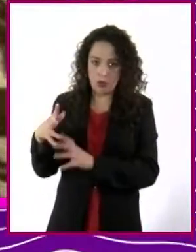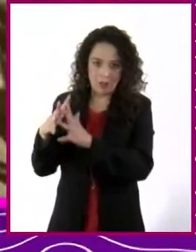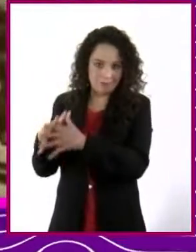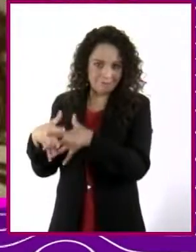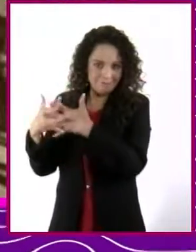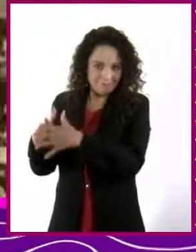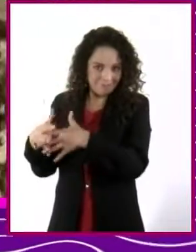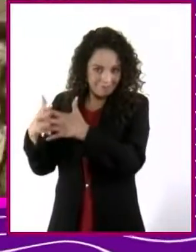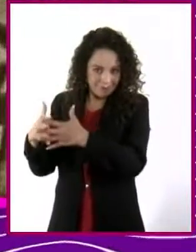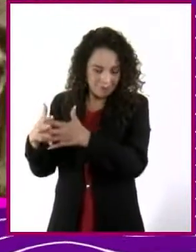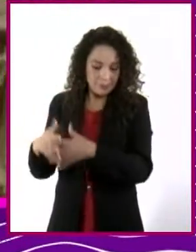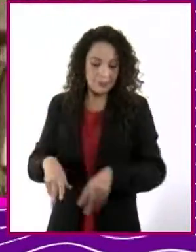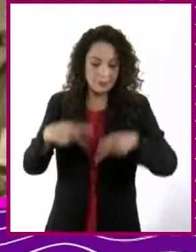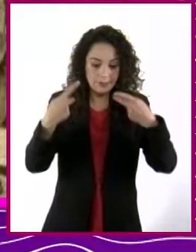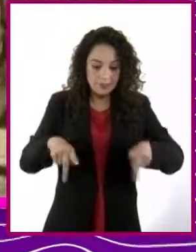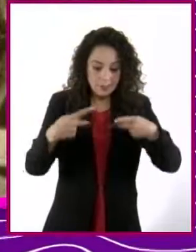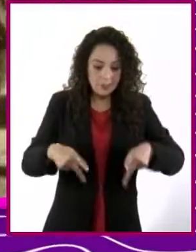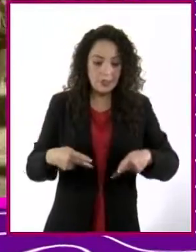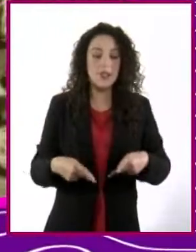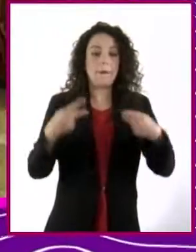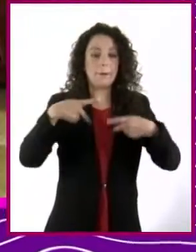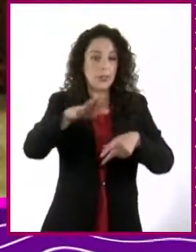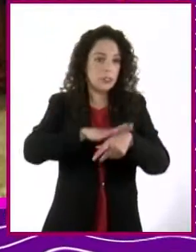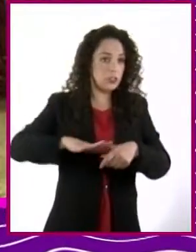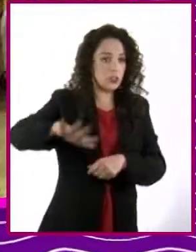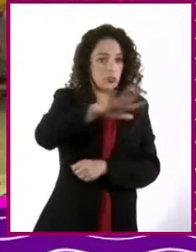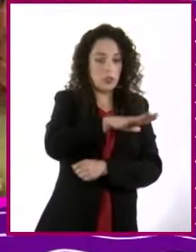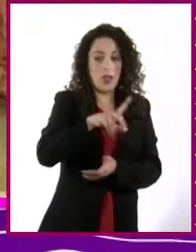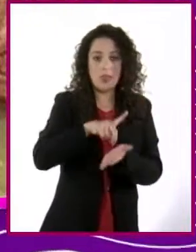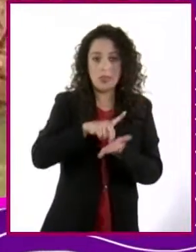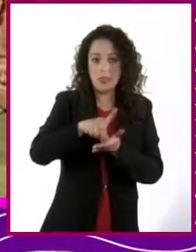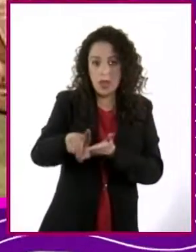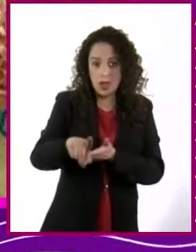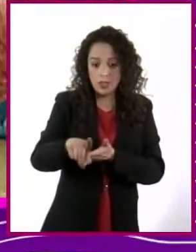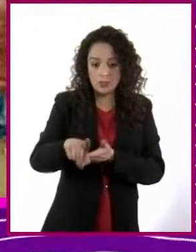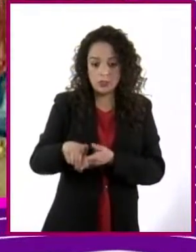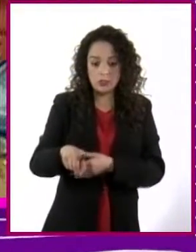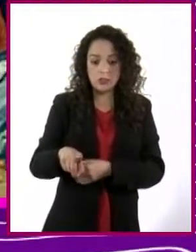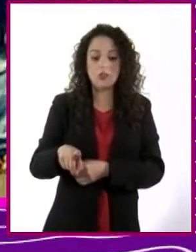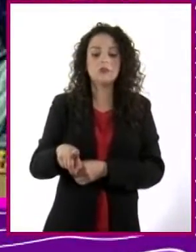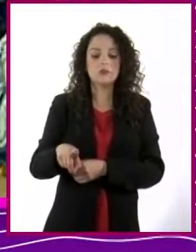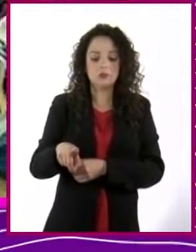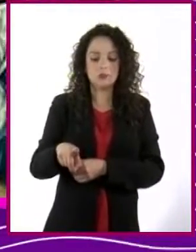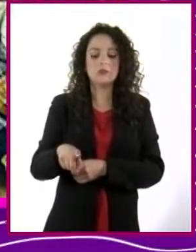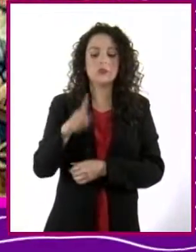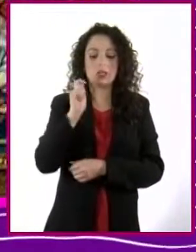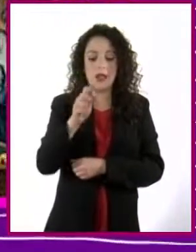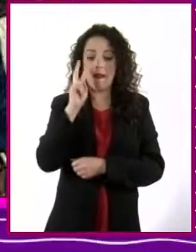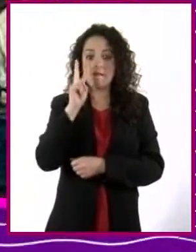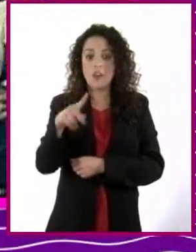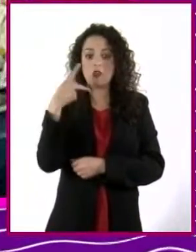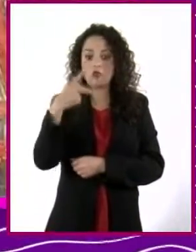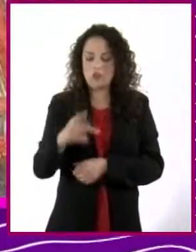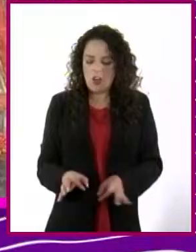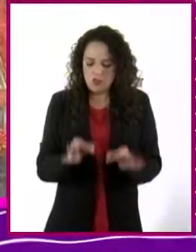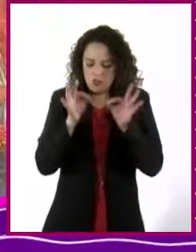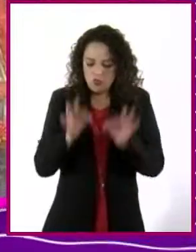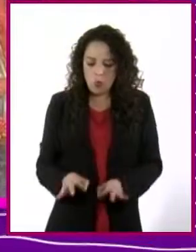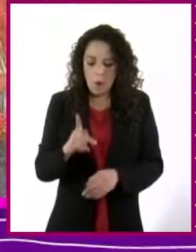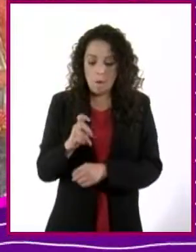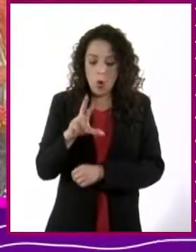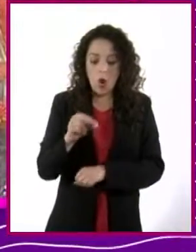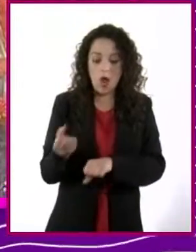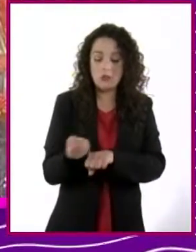en la sociedad, los derechos y las atribuciones de las personas eran marcadas por la pureza de sangre.